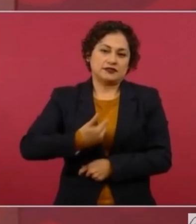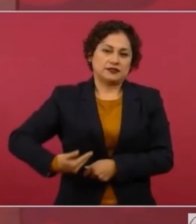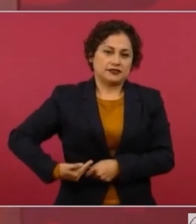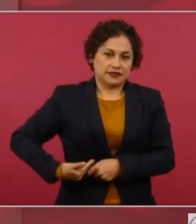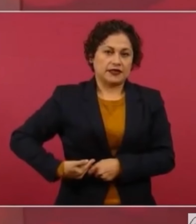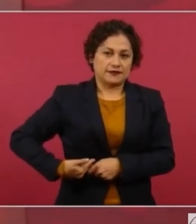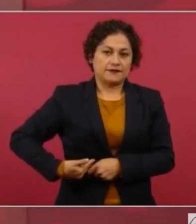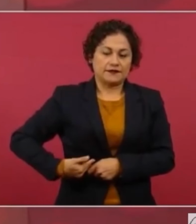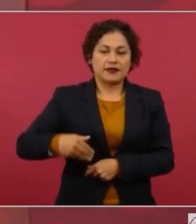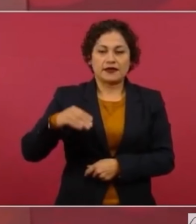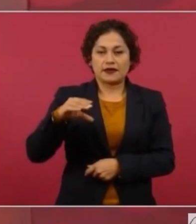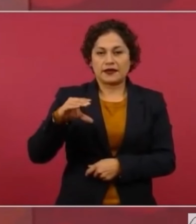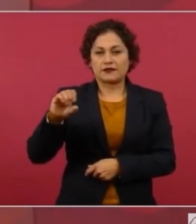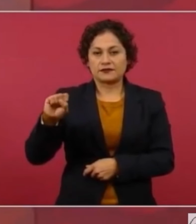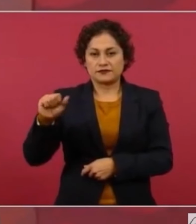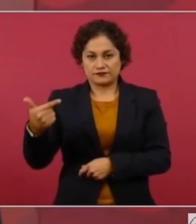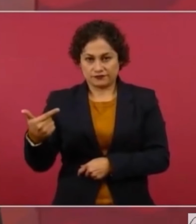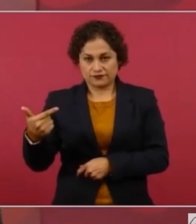y